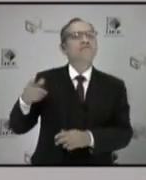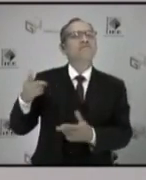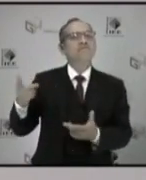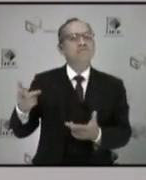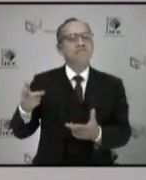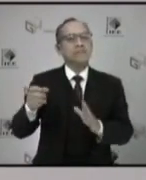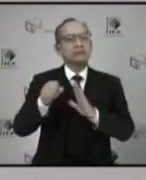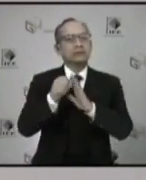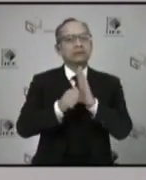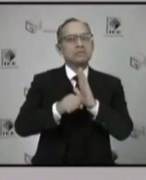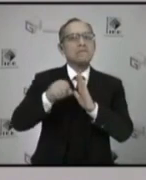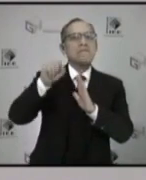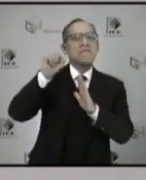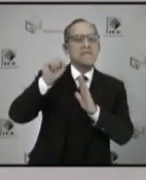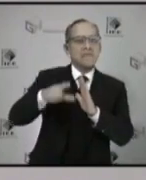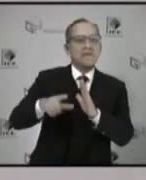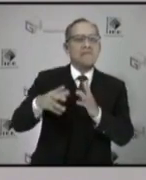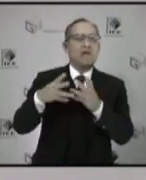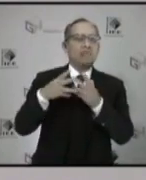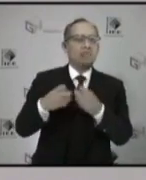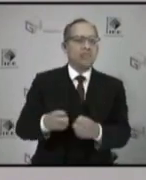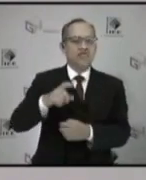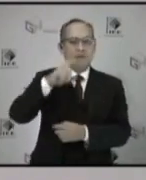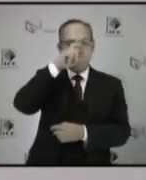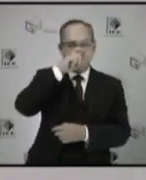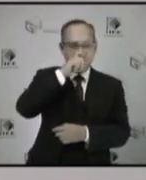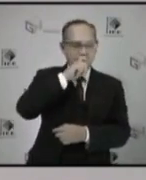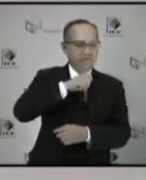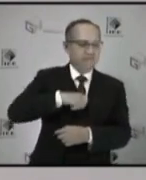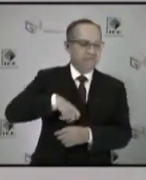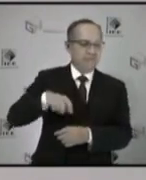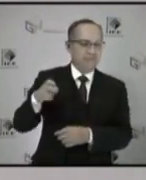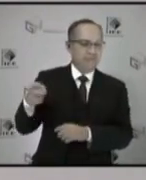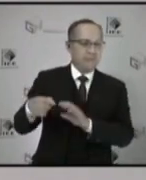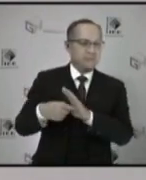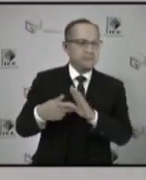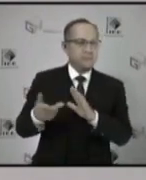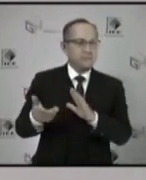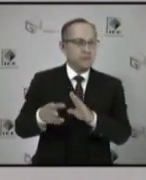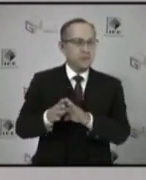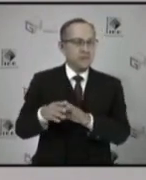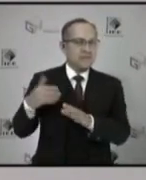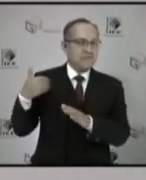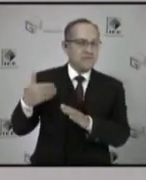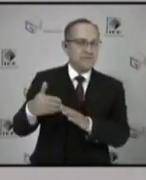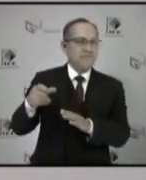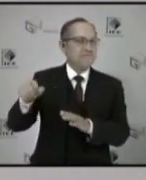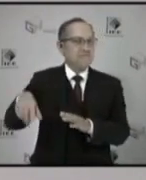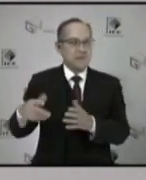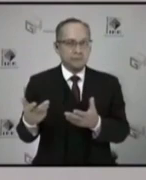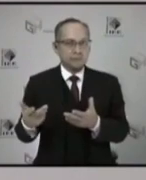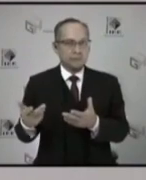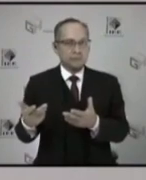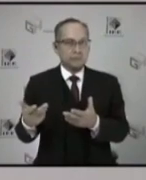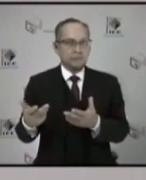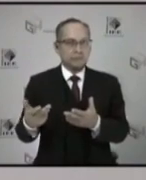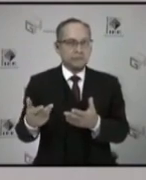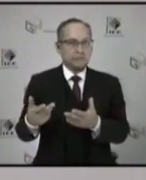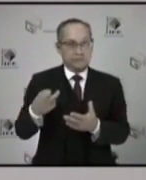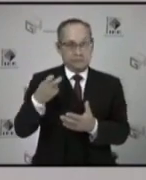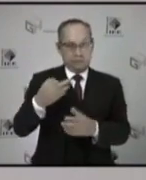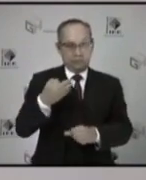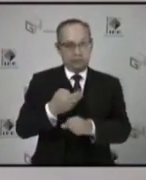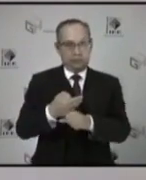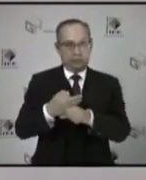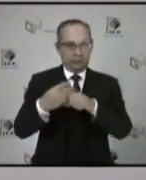que no queremos ya en Hidalgo. Y estos ataques, esto que se viene dando en este debate,